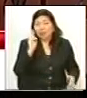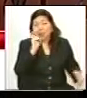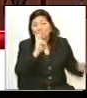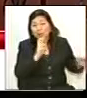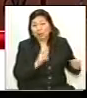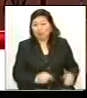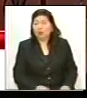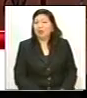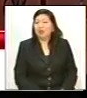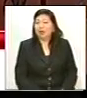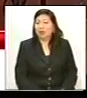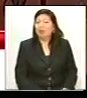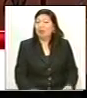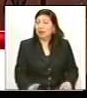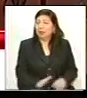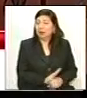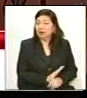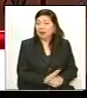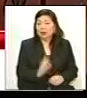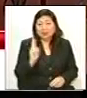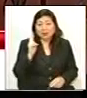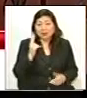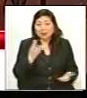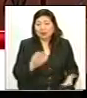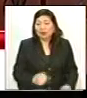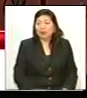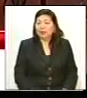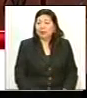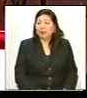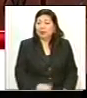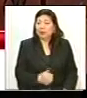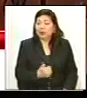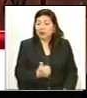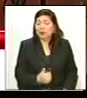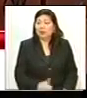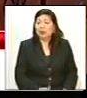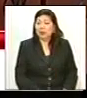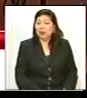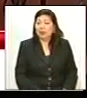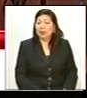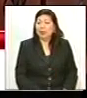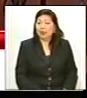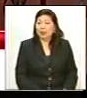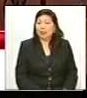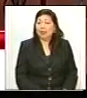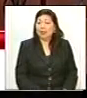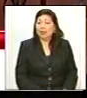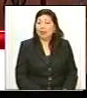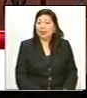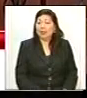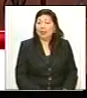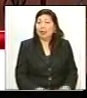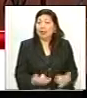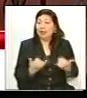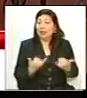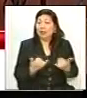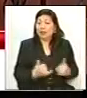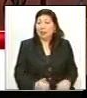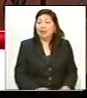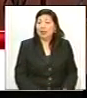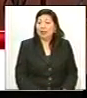que es totalmente razonable, ¿no? Uh-huh. Y lo otro, Contralor, también, acá